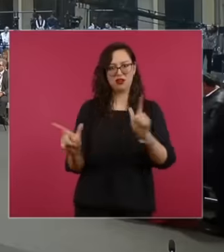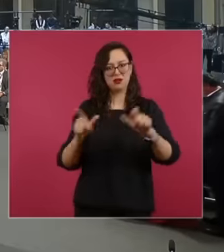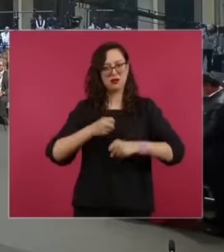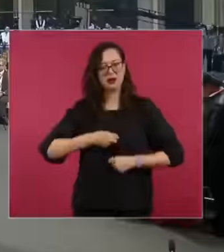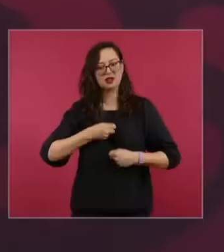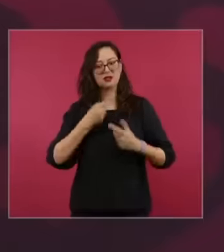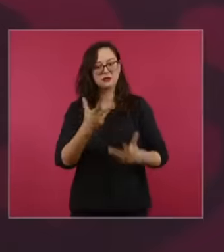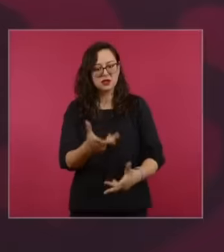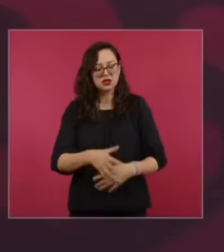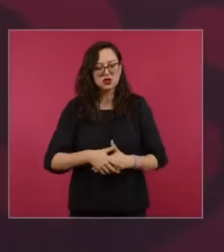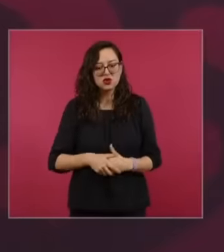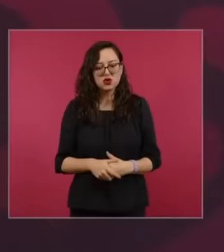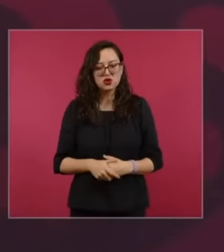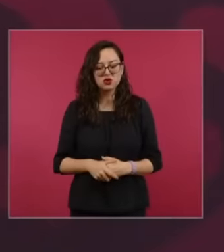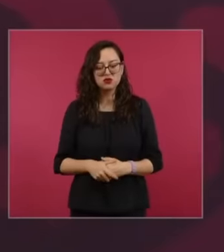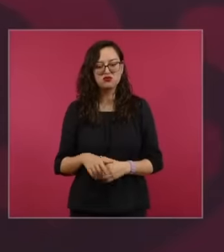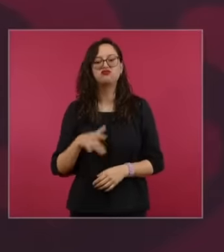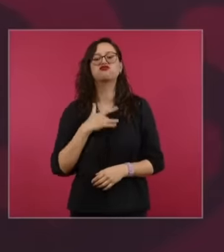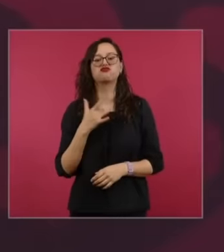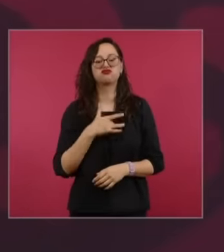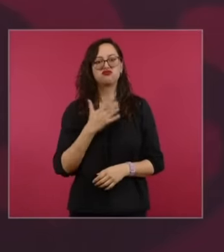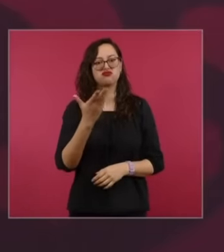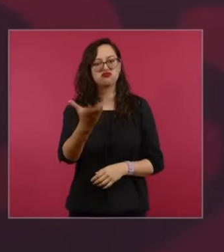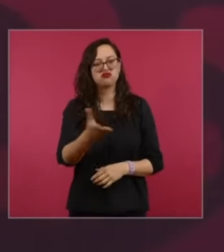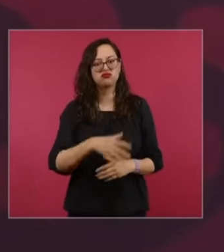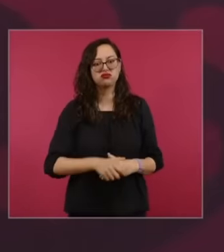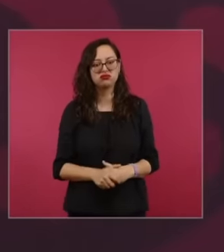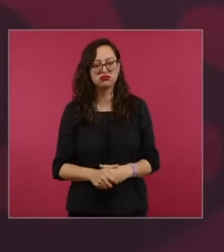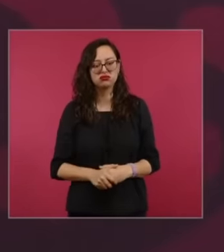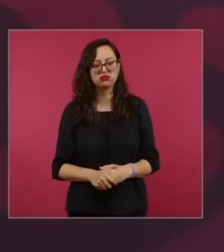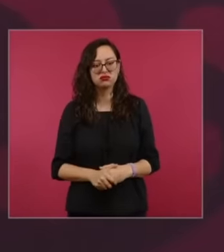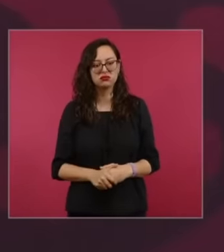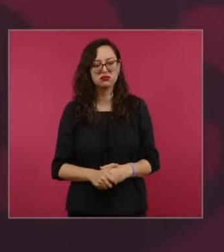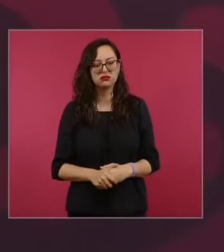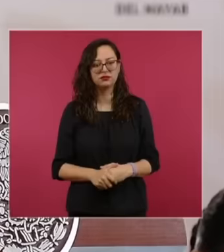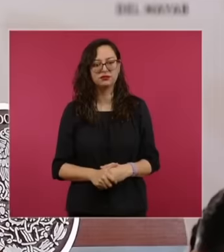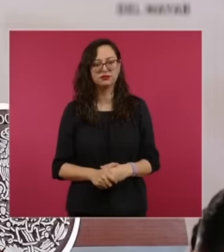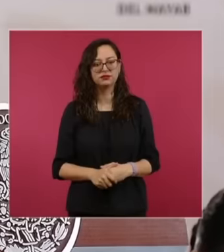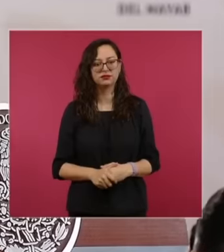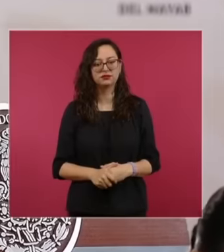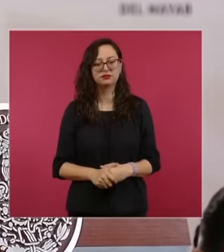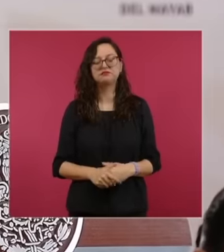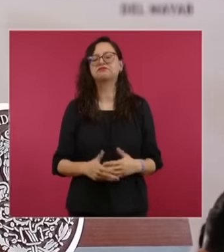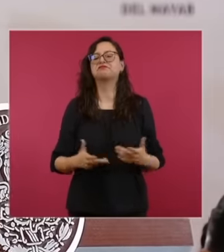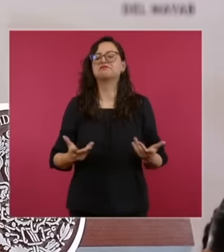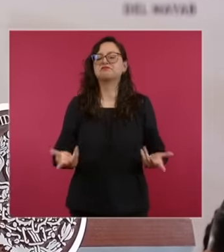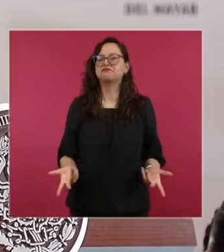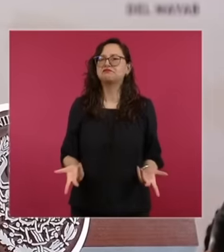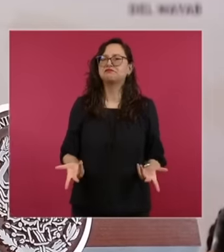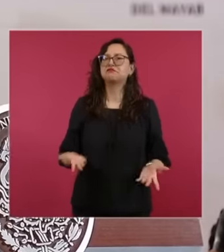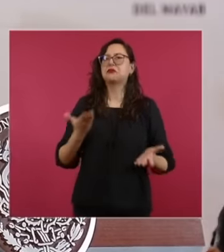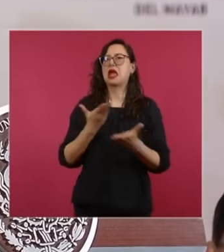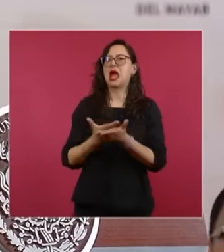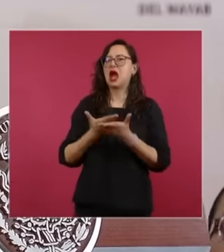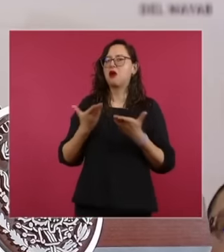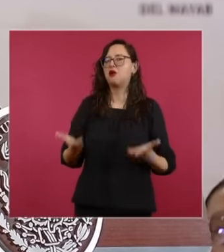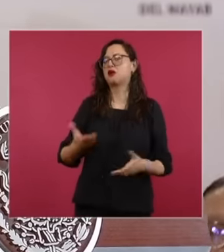¿verdad? Ahora tenemos la ventaja de que existen las redes